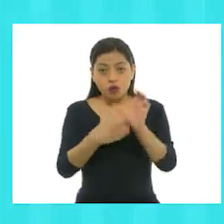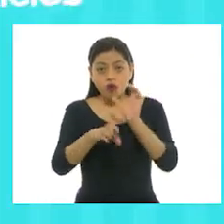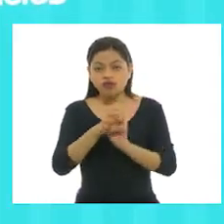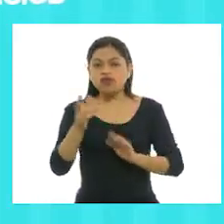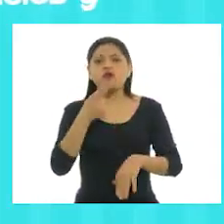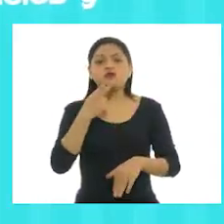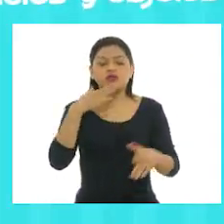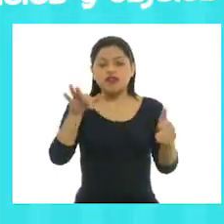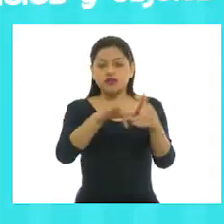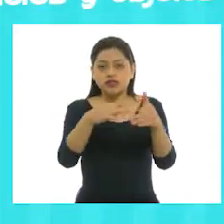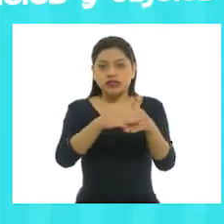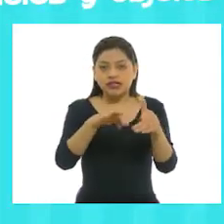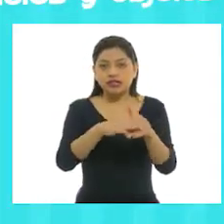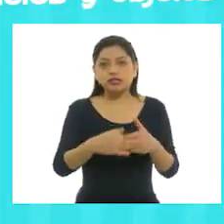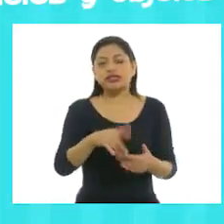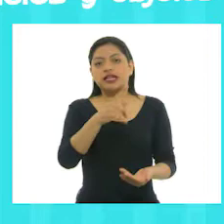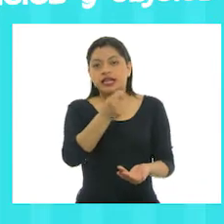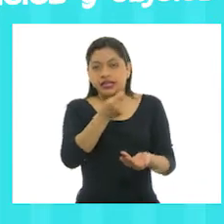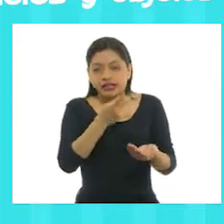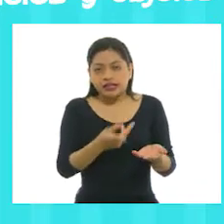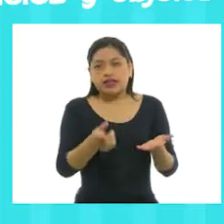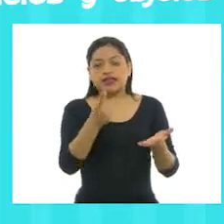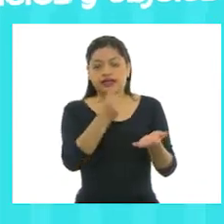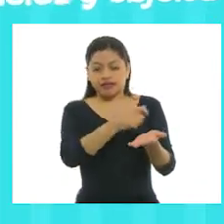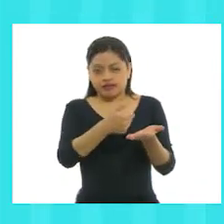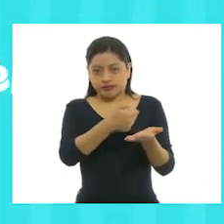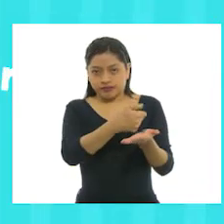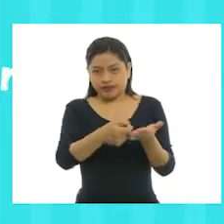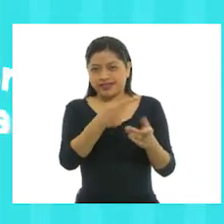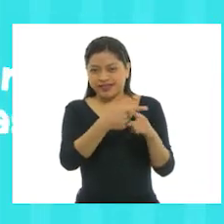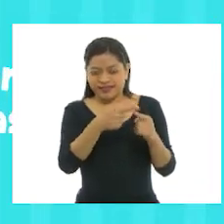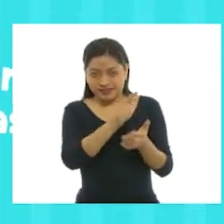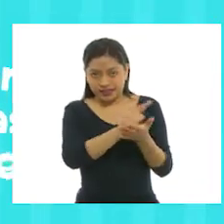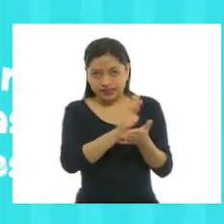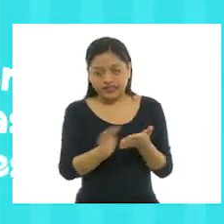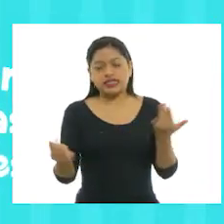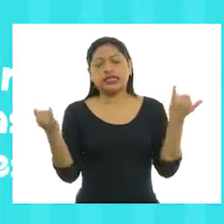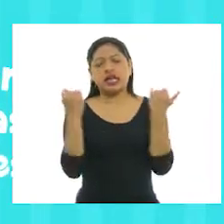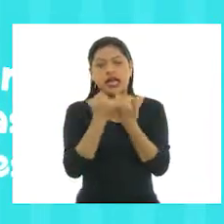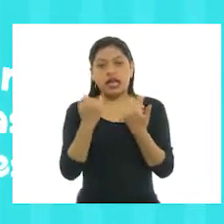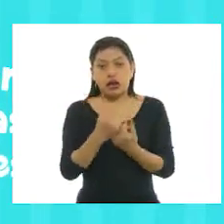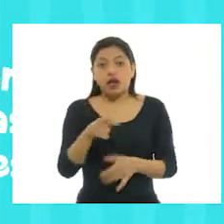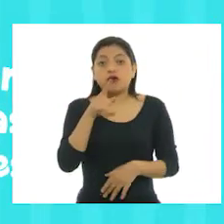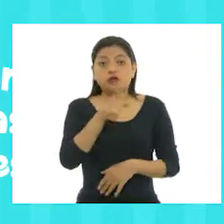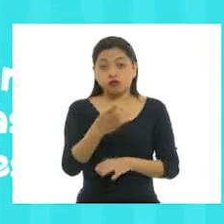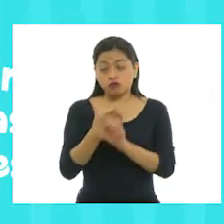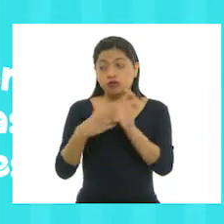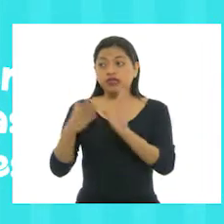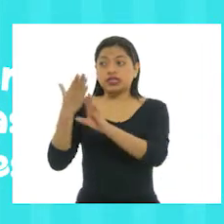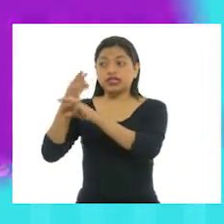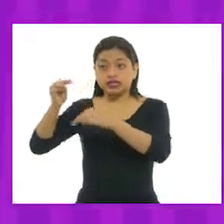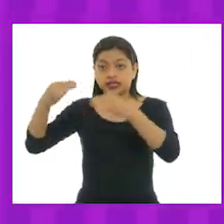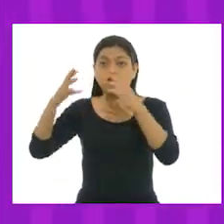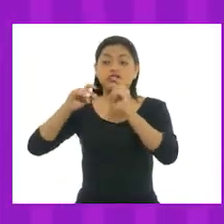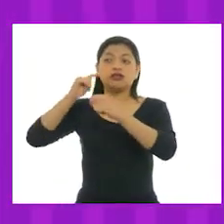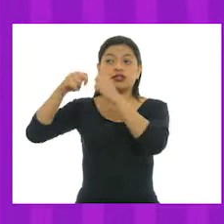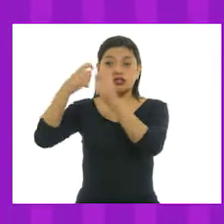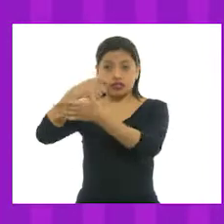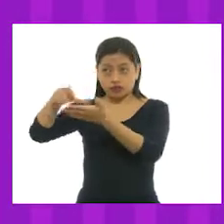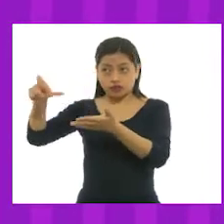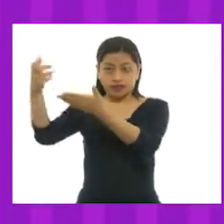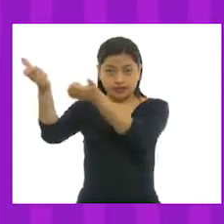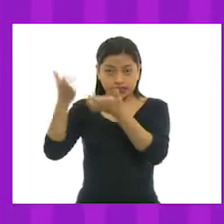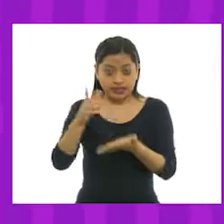Desinfecta las superficies de los objetos que más utilizas. También las cosas que compres en la tienda o en el supermercado.